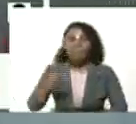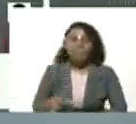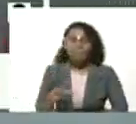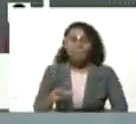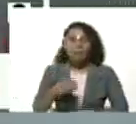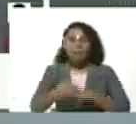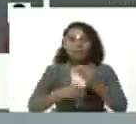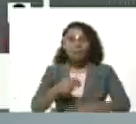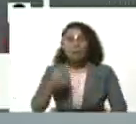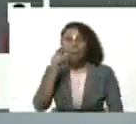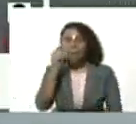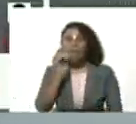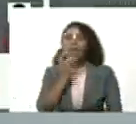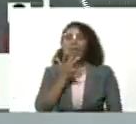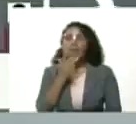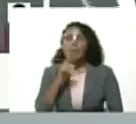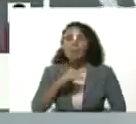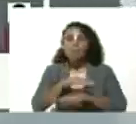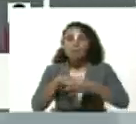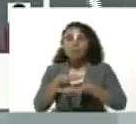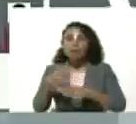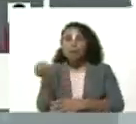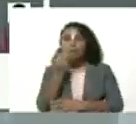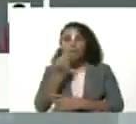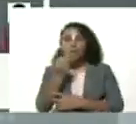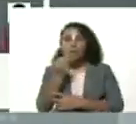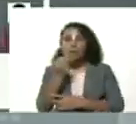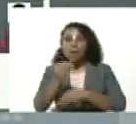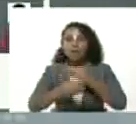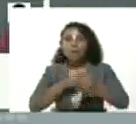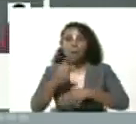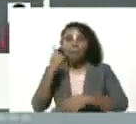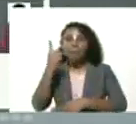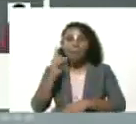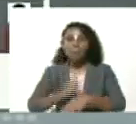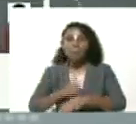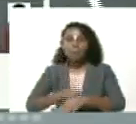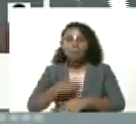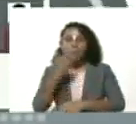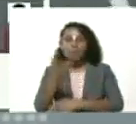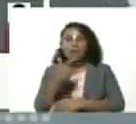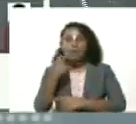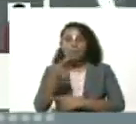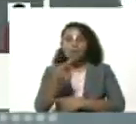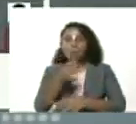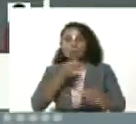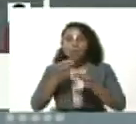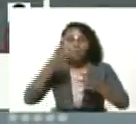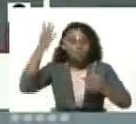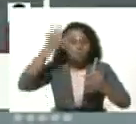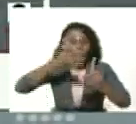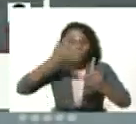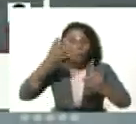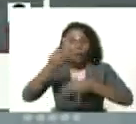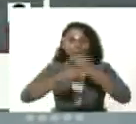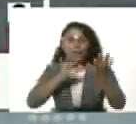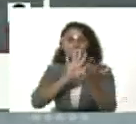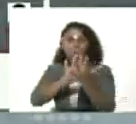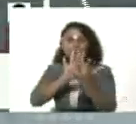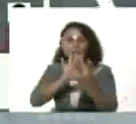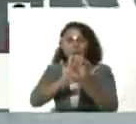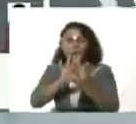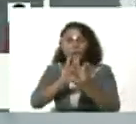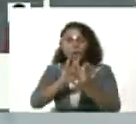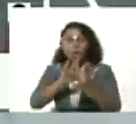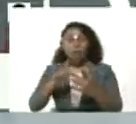general Reverol, el ministro de Alimentación, todo que desde el primer momento que usted dio las instrucciones han estado en contacto